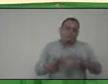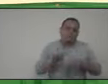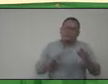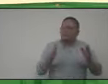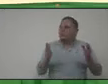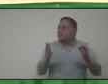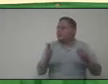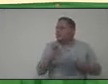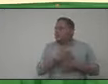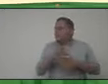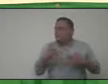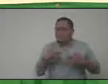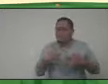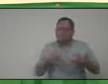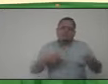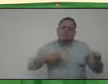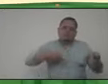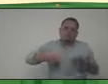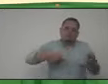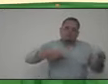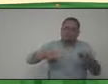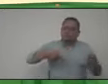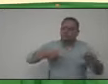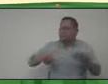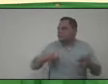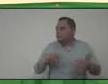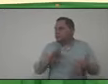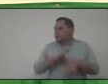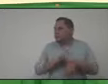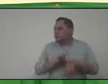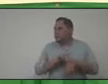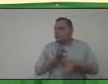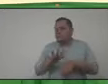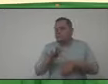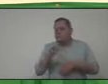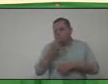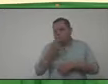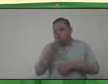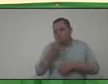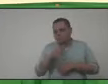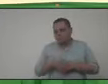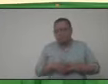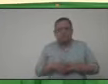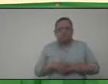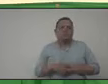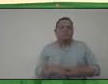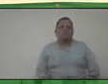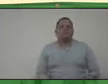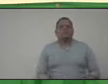hacer un trabajo con ellos de cómo miramos esta situación de MIPRES y no PBS.